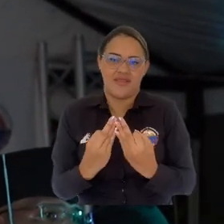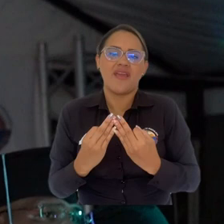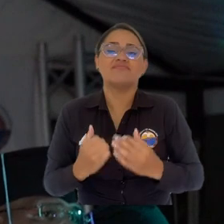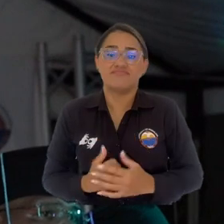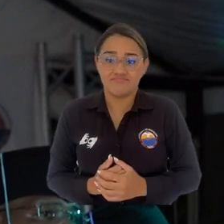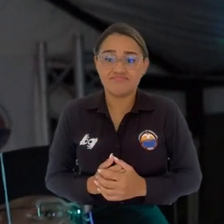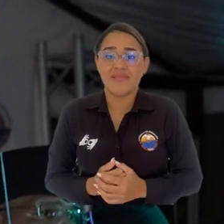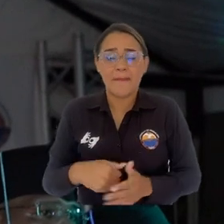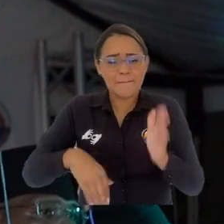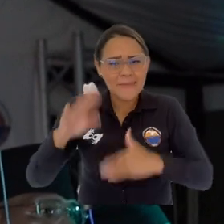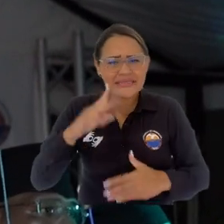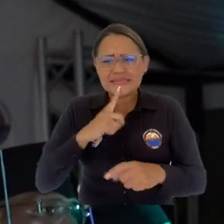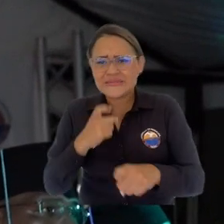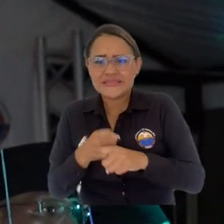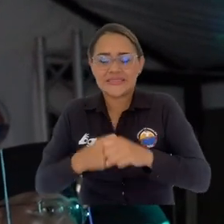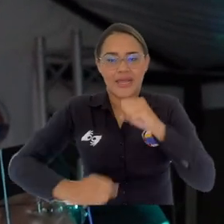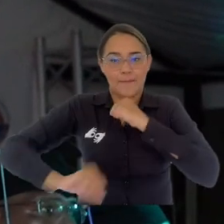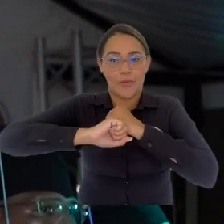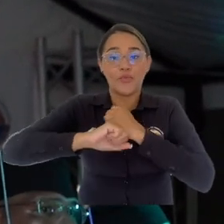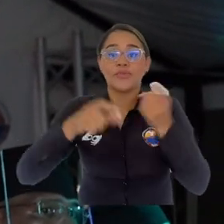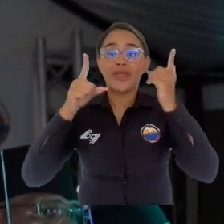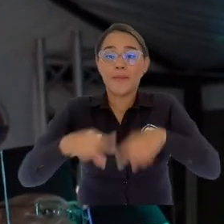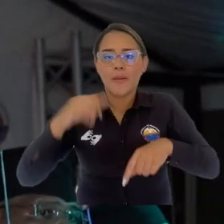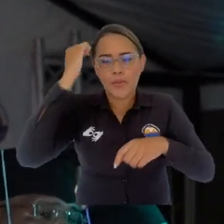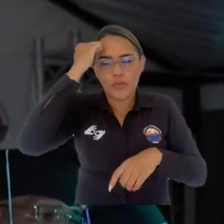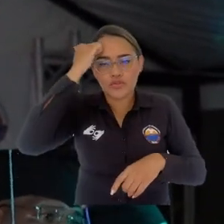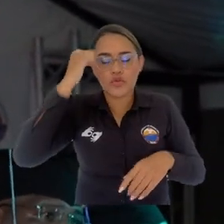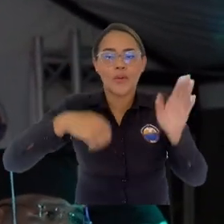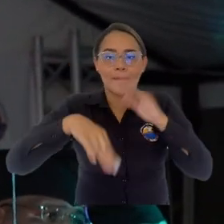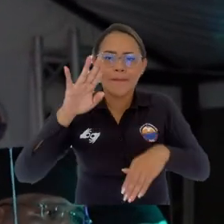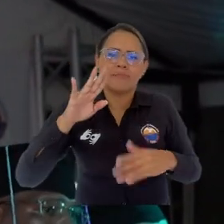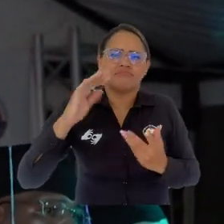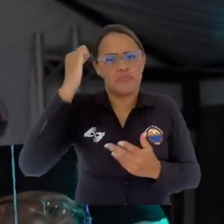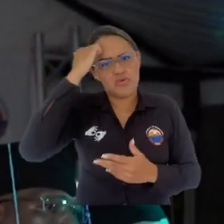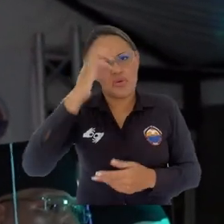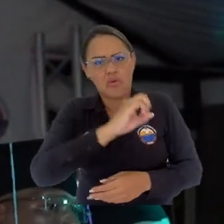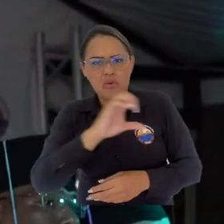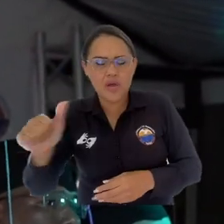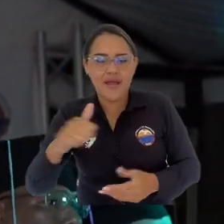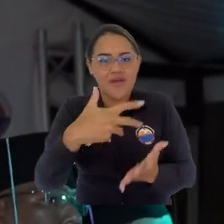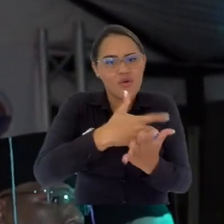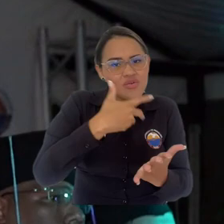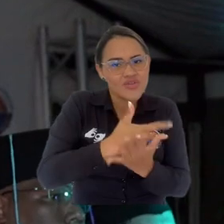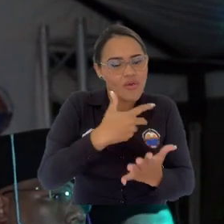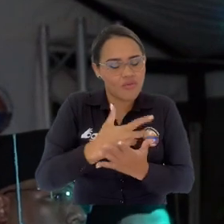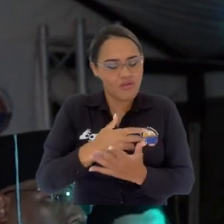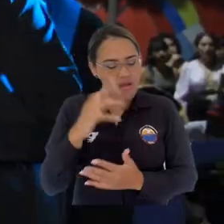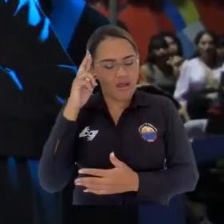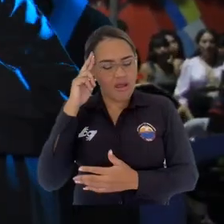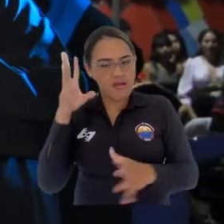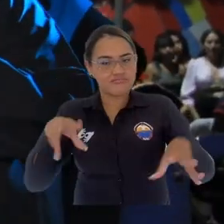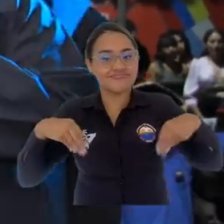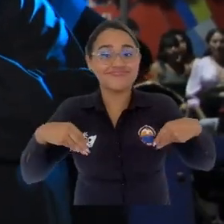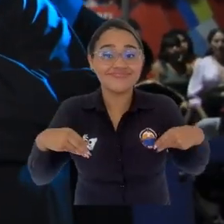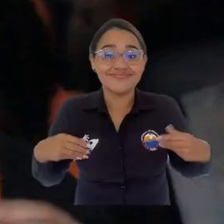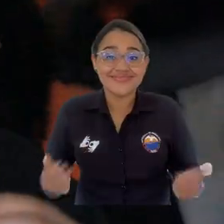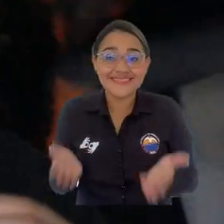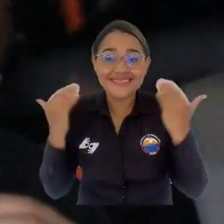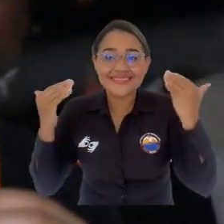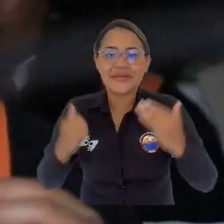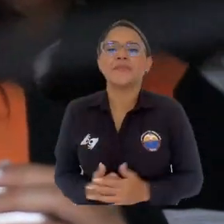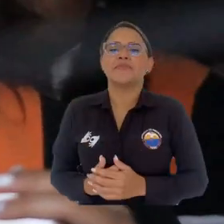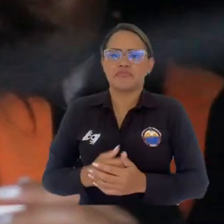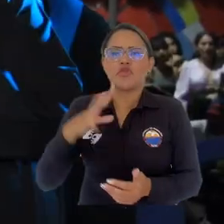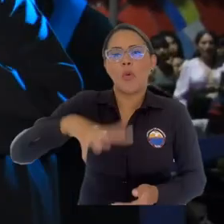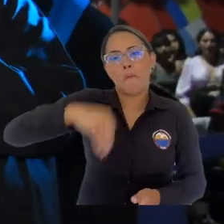momentos sean agradecidos con ese profesor o profesora que les dio un buen consejo y que le puede les haya cambiado la vida procedentes de municipios